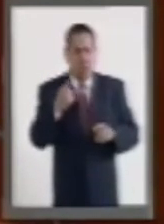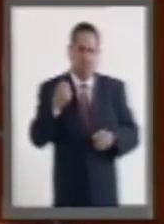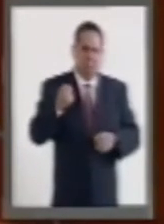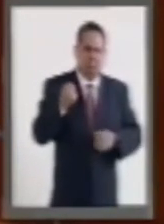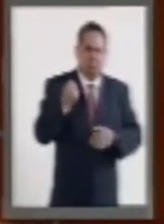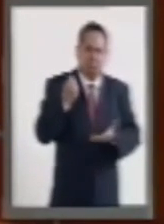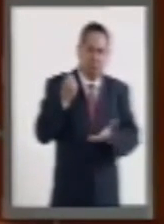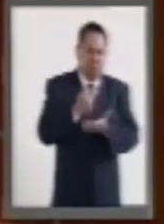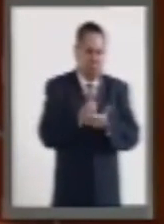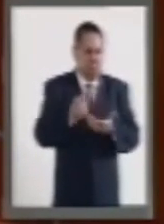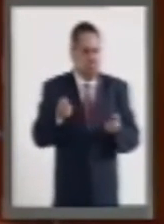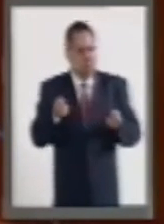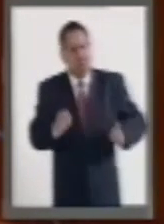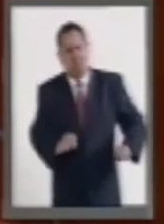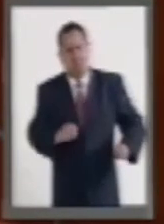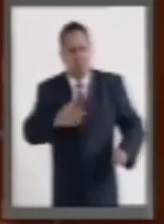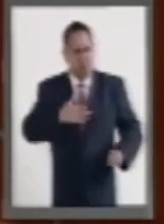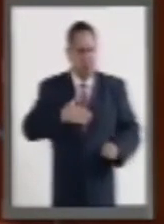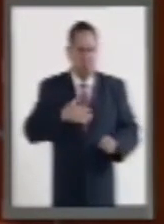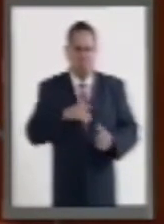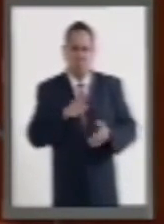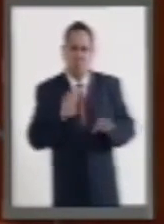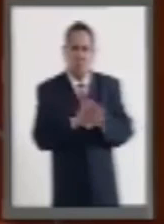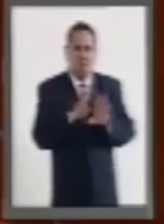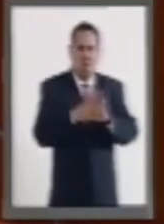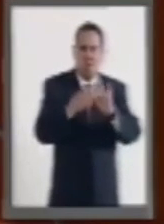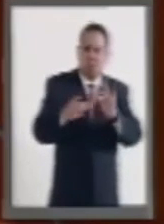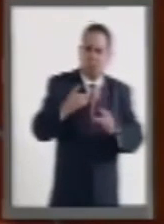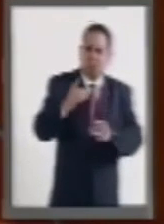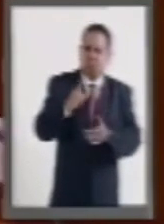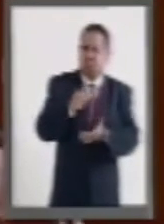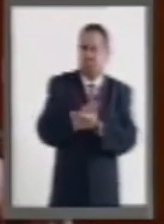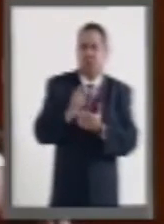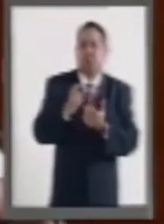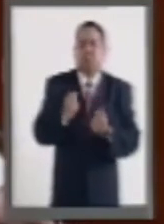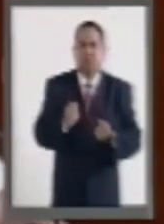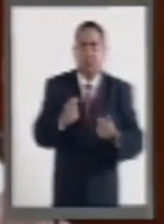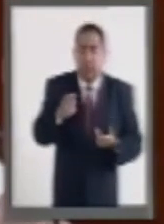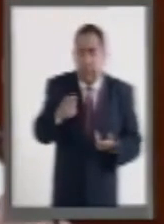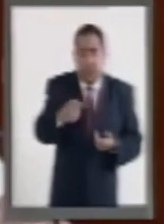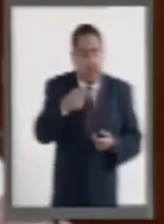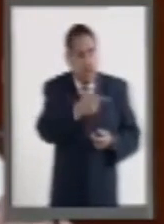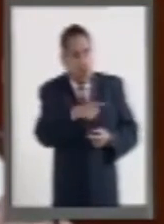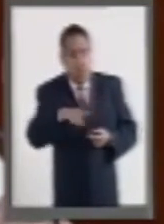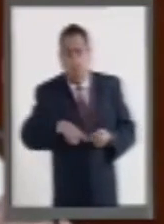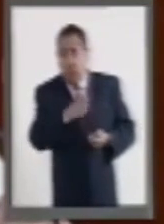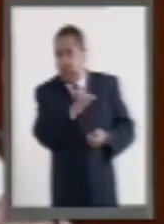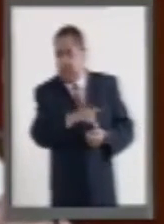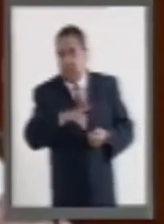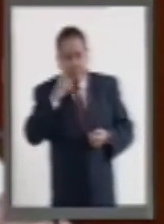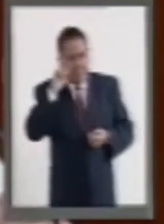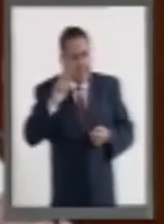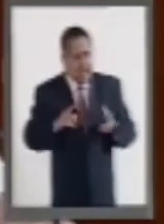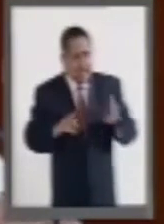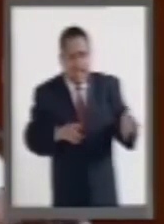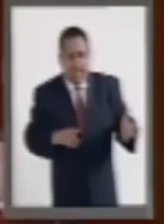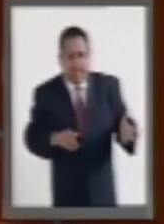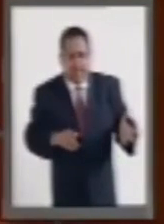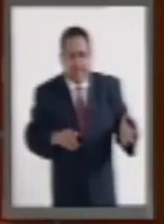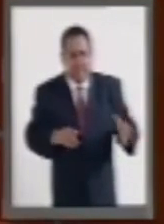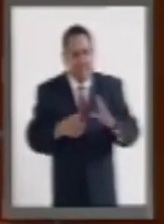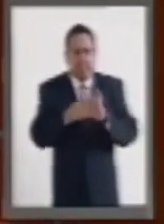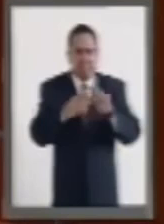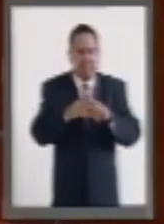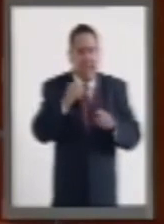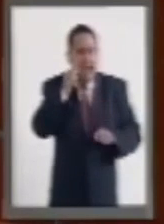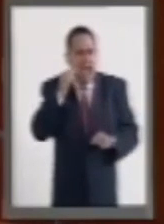el régimen de privilegio, corrupción e impunidad con la que se conduce el gobierno del Estado, régimen que el día